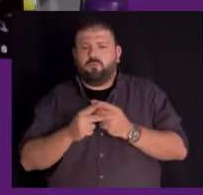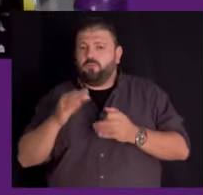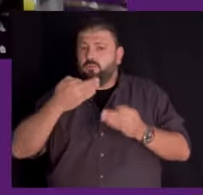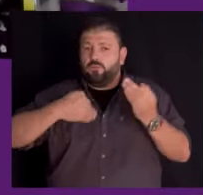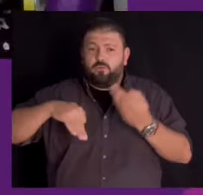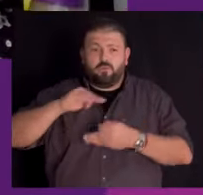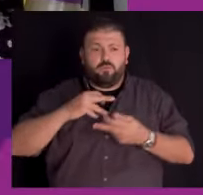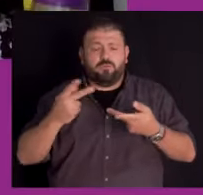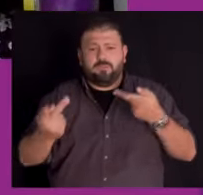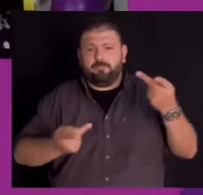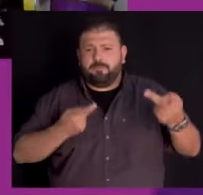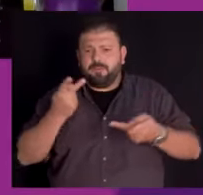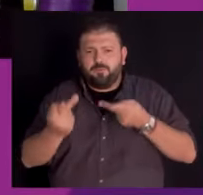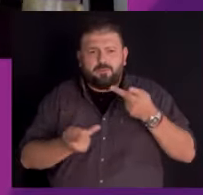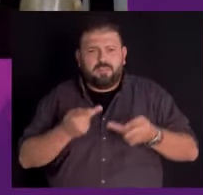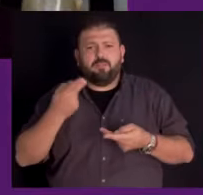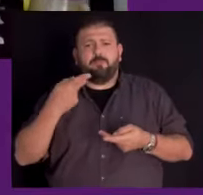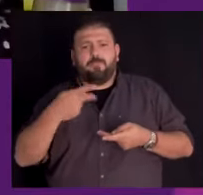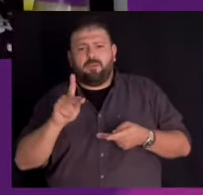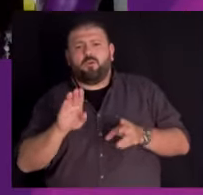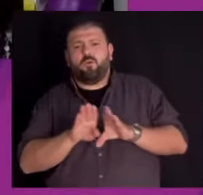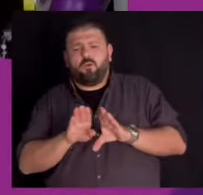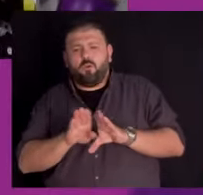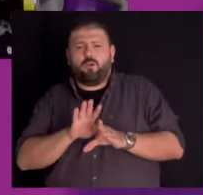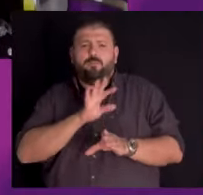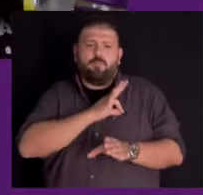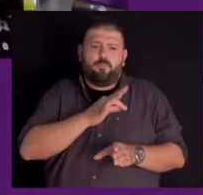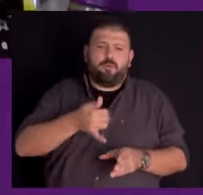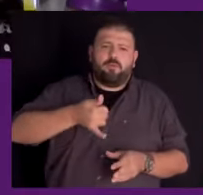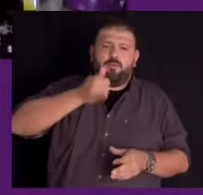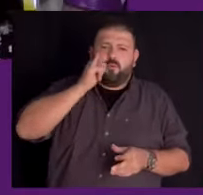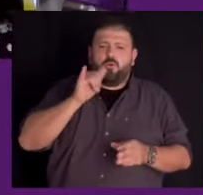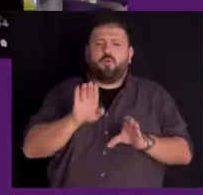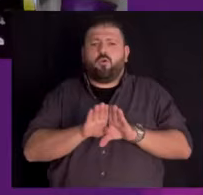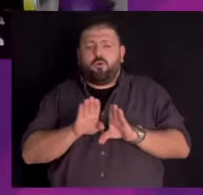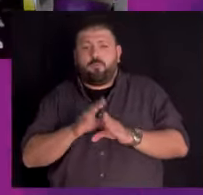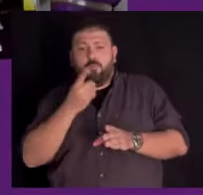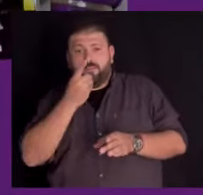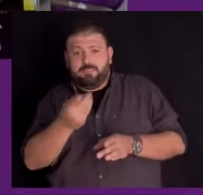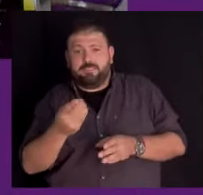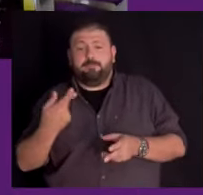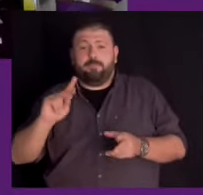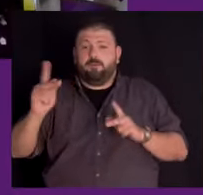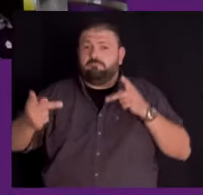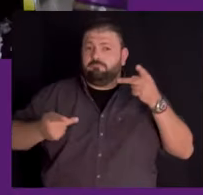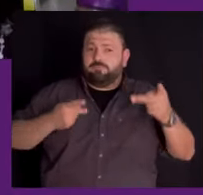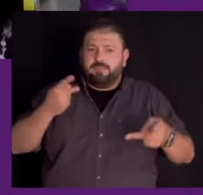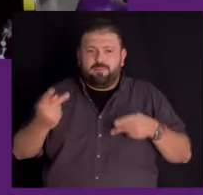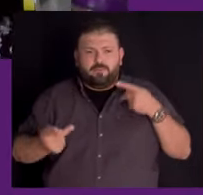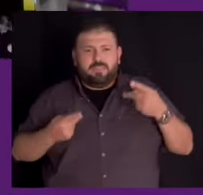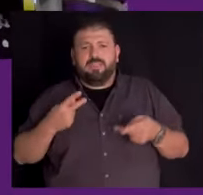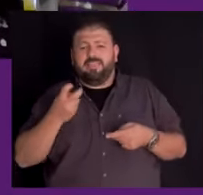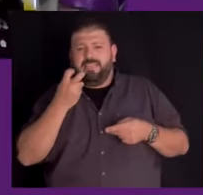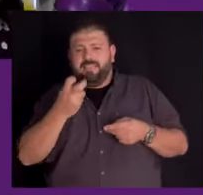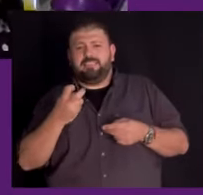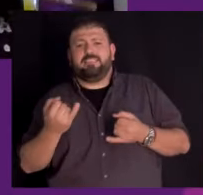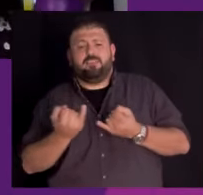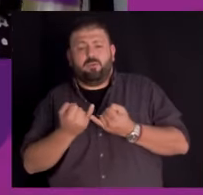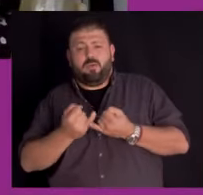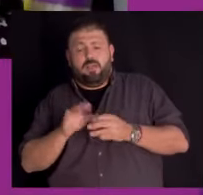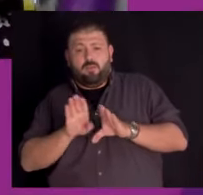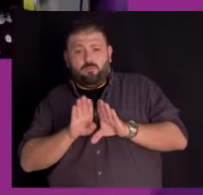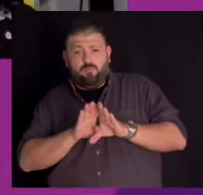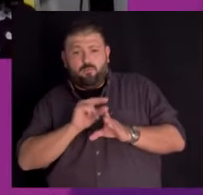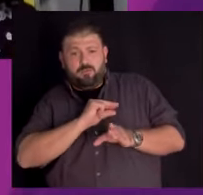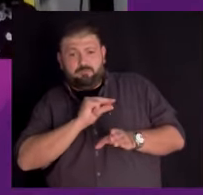están preguntando, oye, es que cómo me puedo tomar el producto, como bien decías, nos están preguntando, y para esta situación específica.